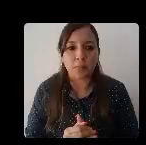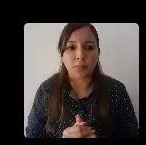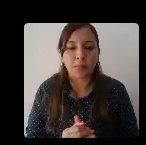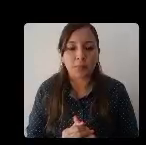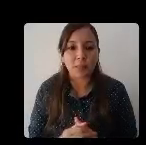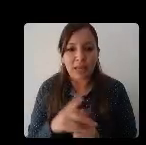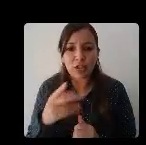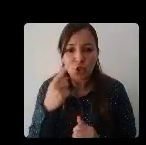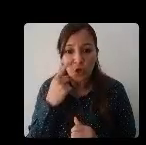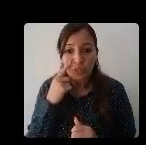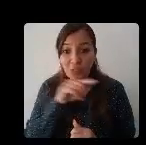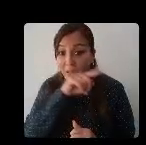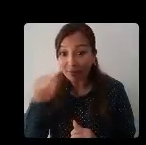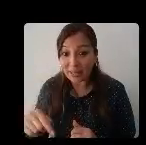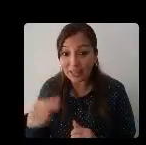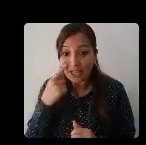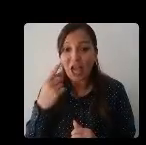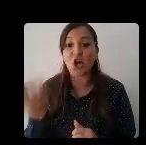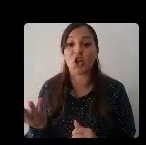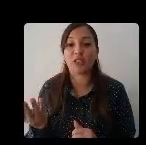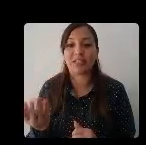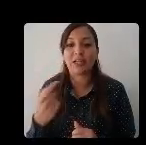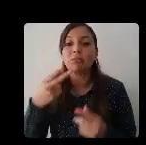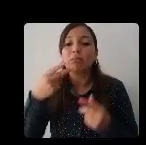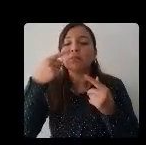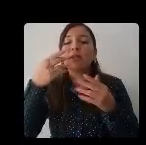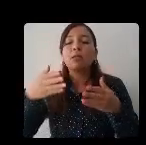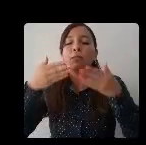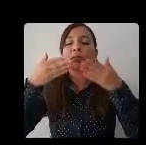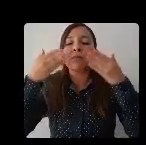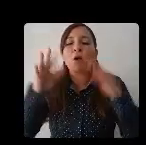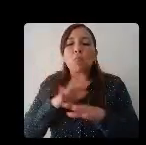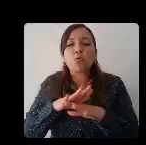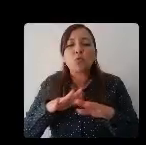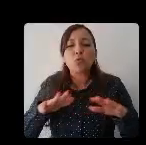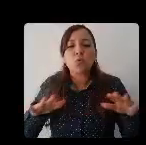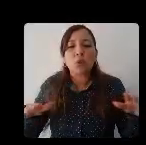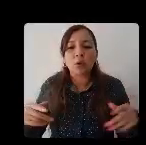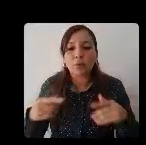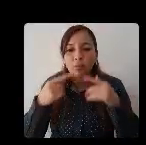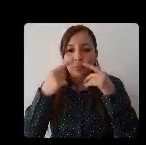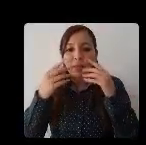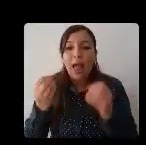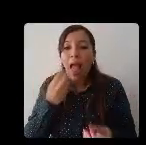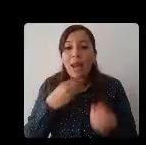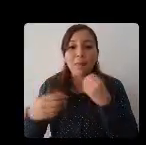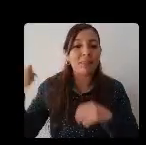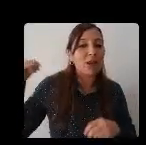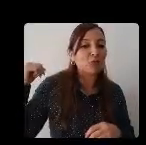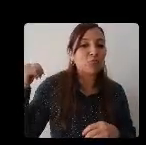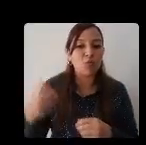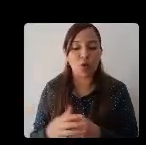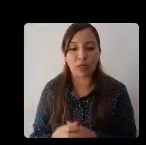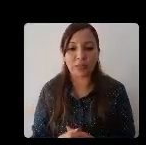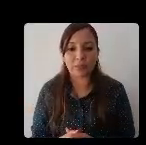seguiré viviendo, pues, con muchas cosas, haciendo hasta que me dé Dios la vida y la salud a toda mi